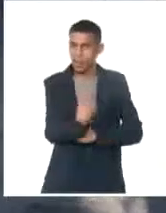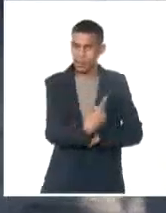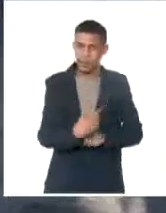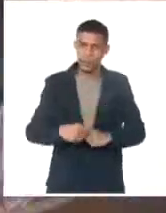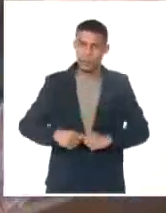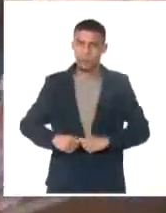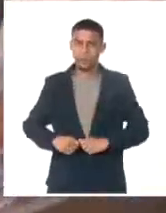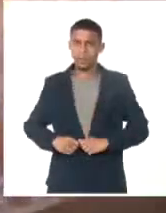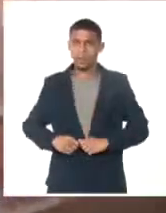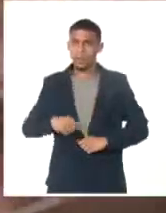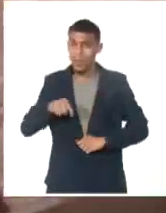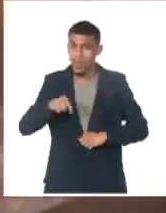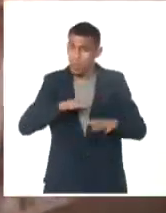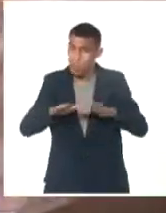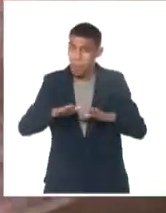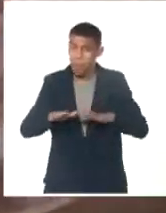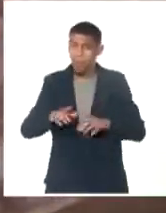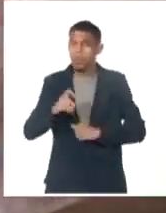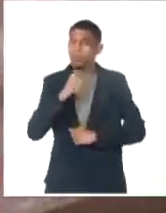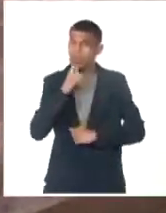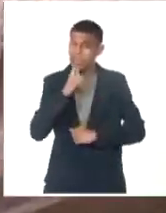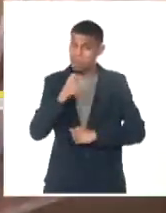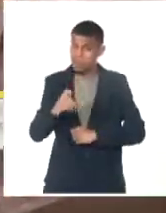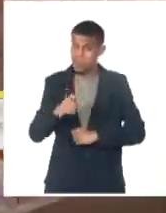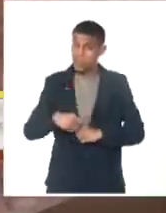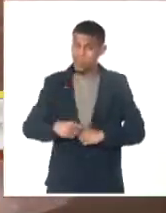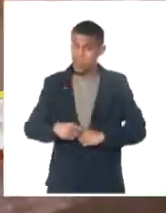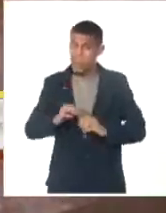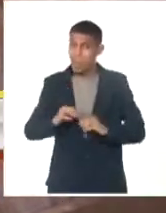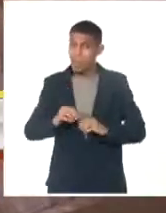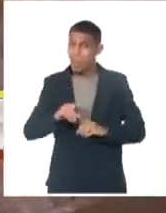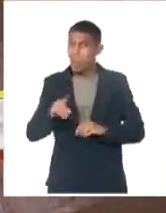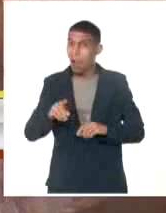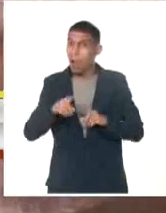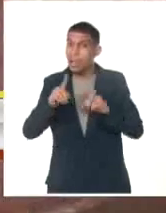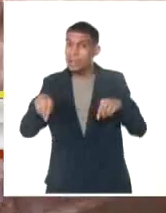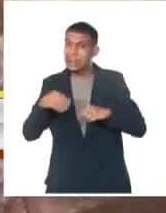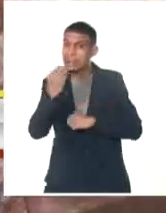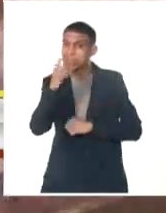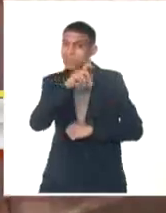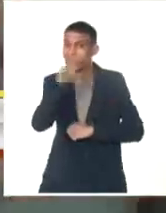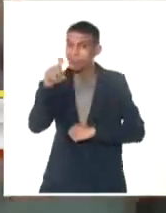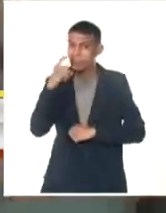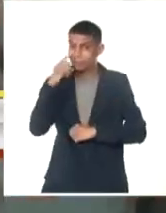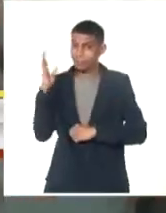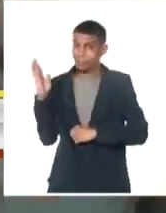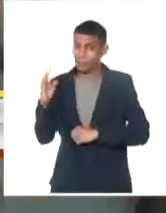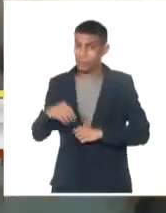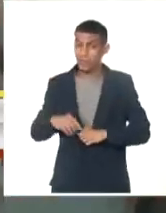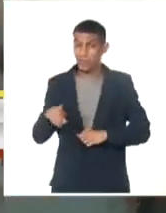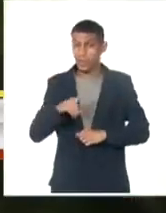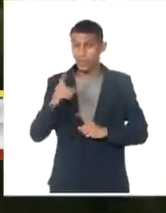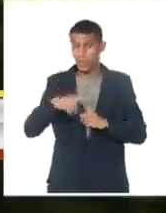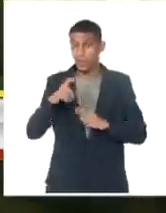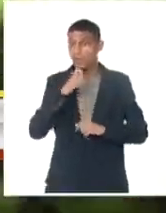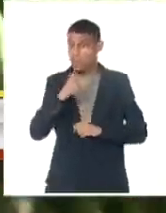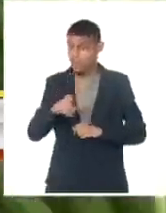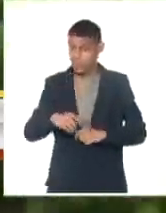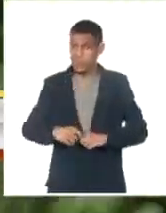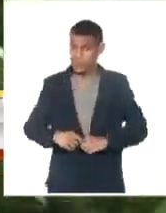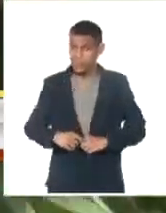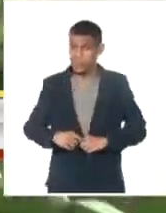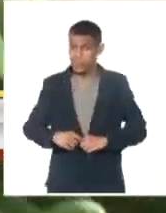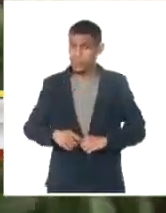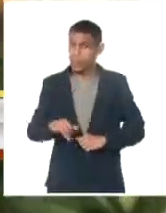En estos momentos difíciles, mantener abastecido agromercados, placitas y puntos de ventas agrícolas no es tarea fácil. Se impone